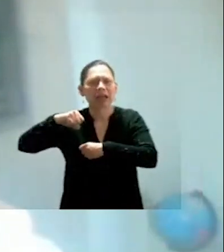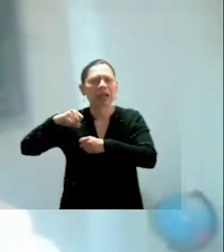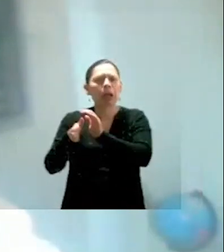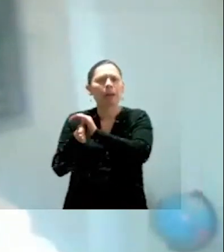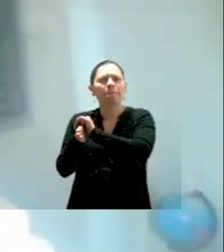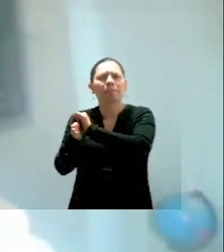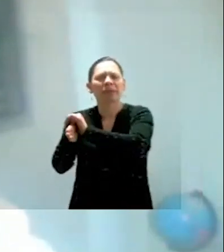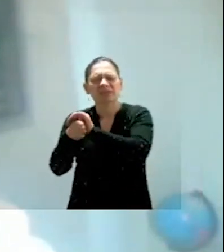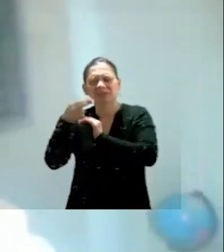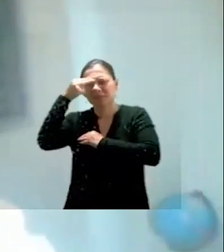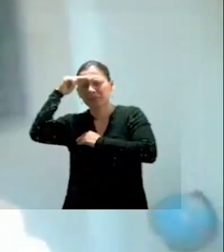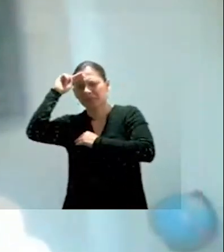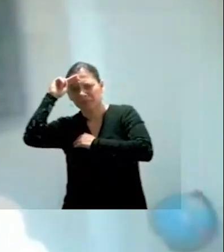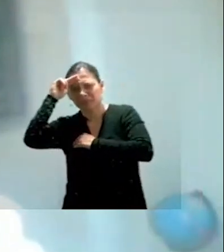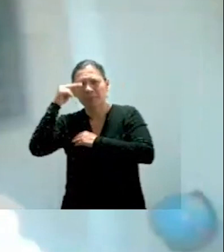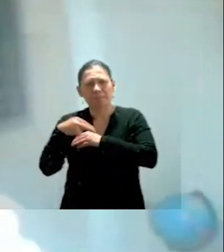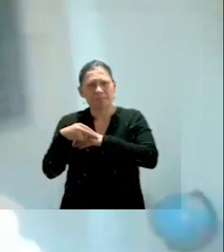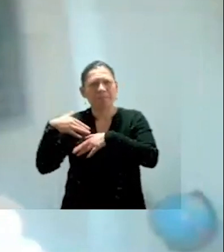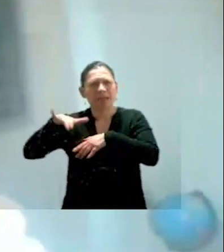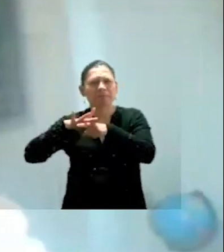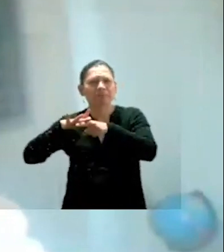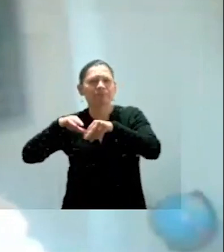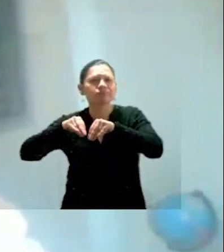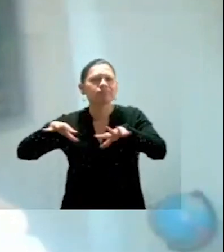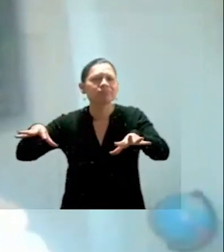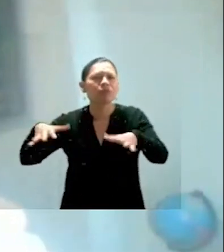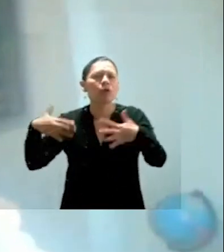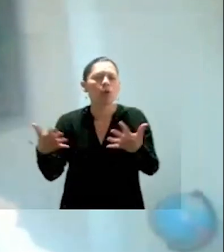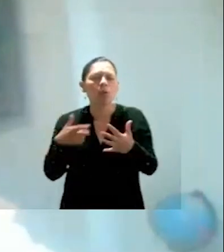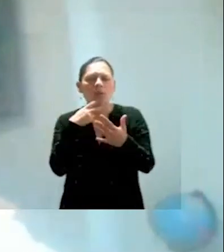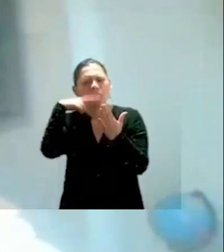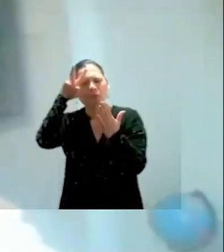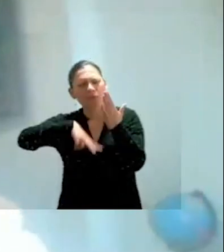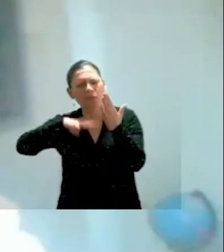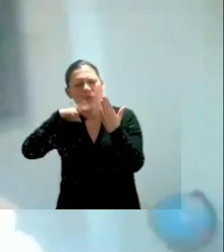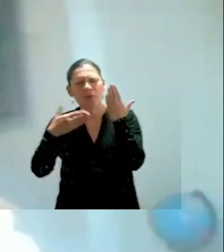ha hecho un paquete de medidas muy favorables para la tutela. Por ejemplo,